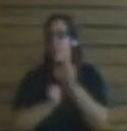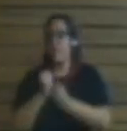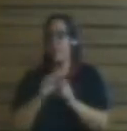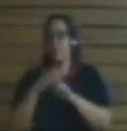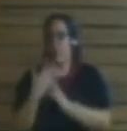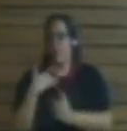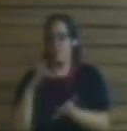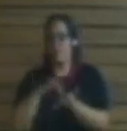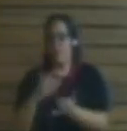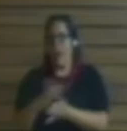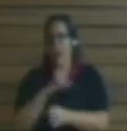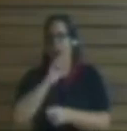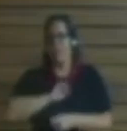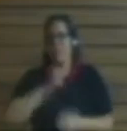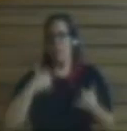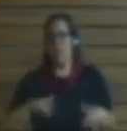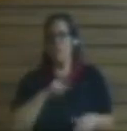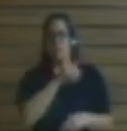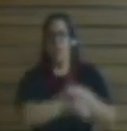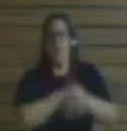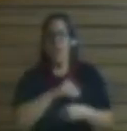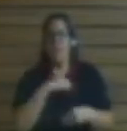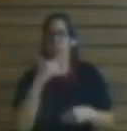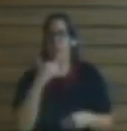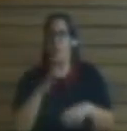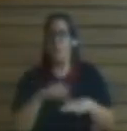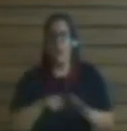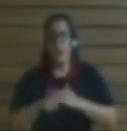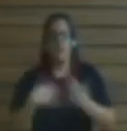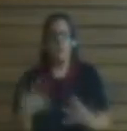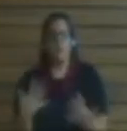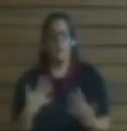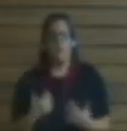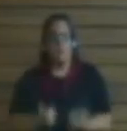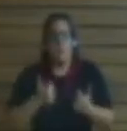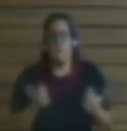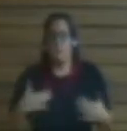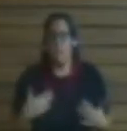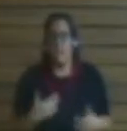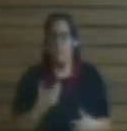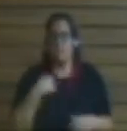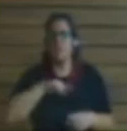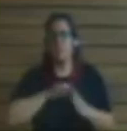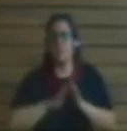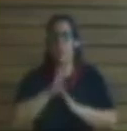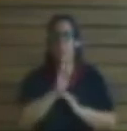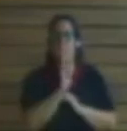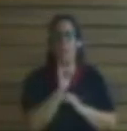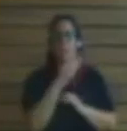colocaban en esa situación. Pero es que usted no está haciendo nada para que eso avance más. Y estamos creciendo en PIB menos y